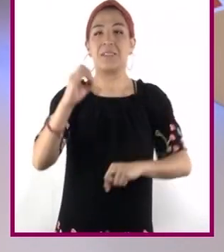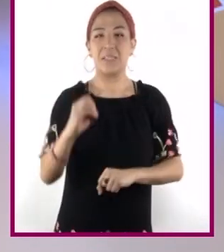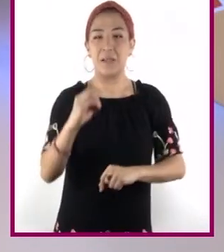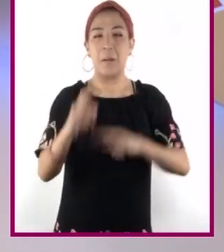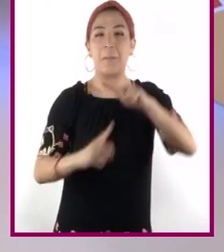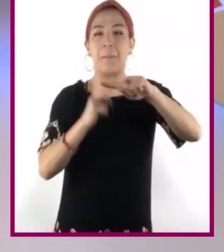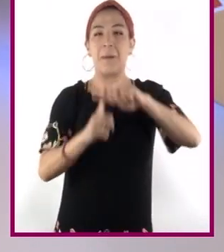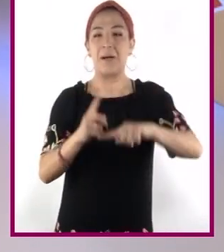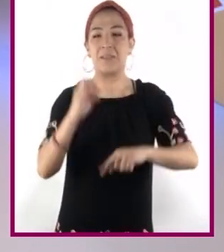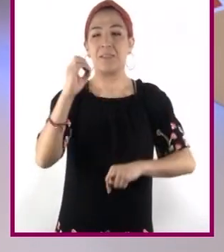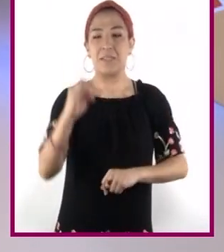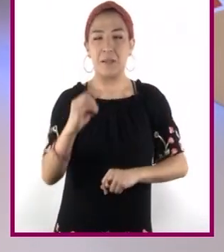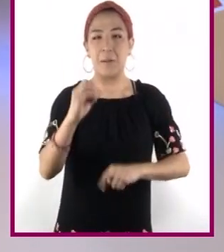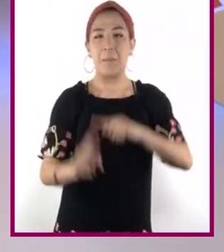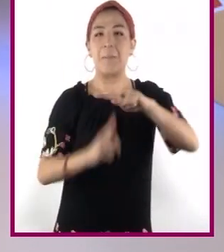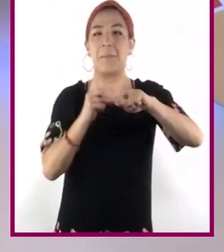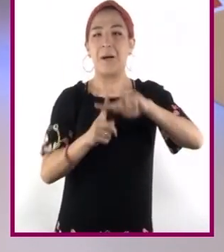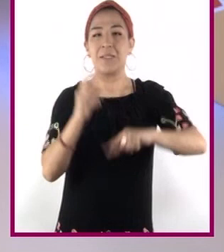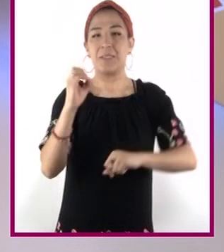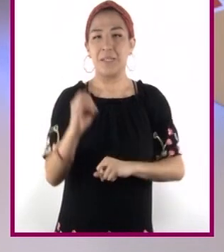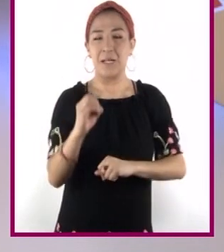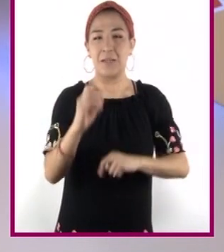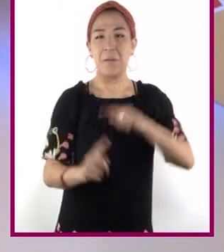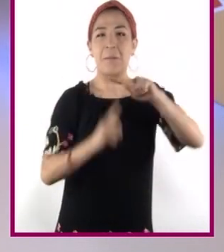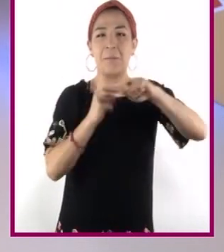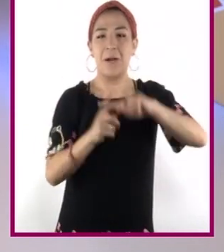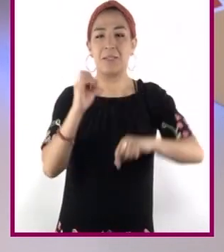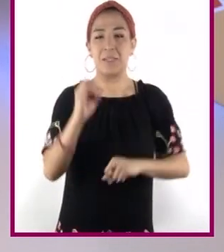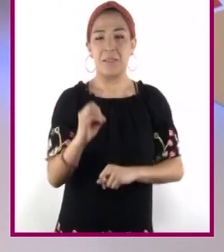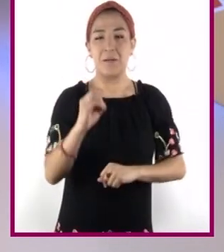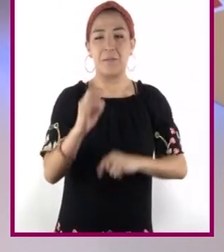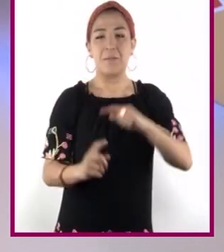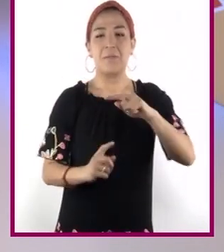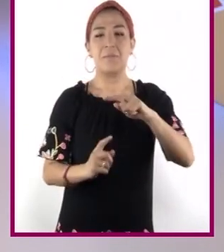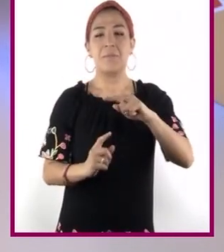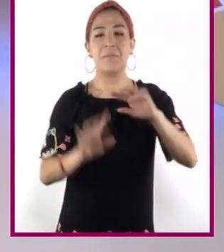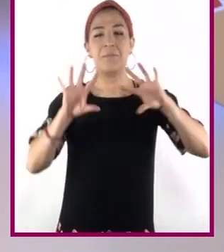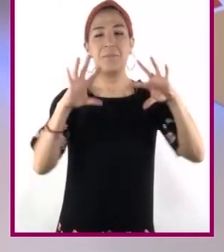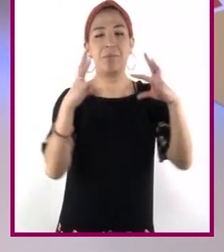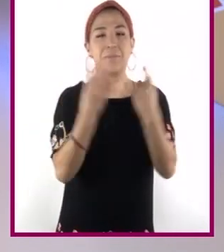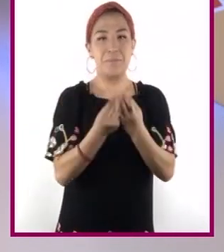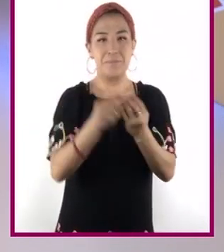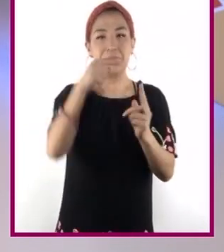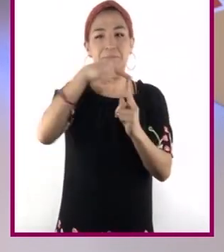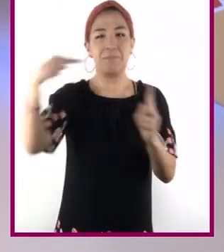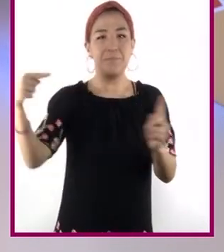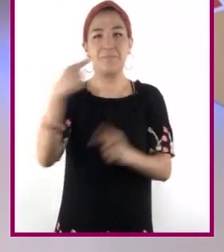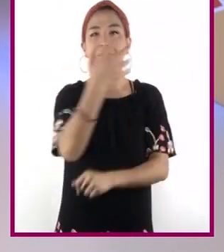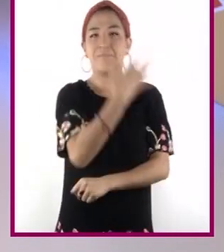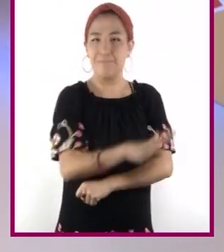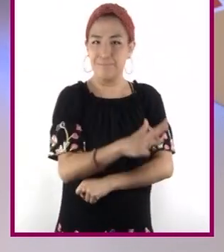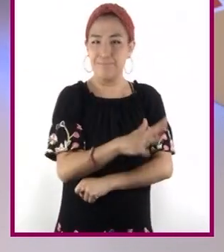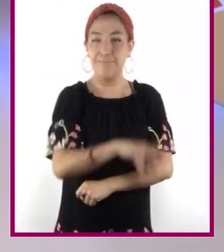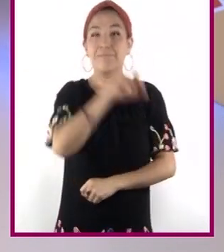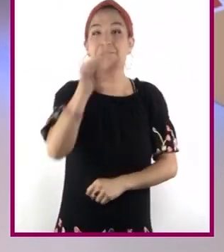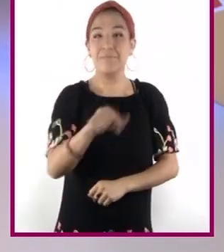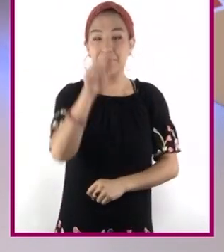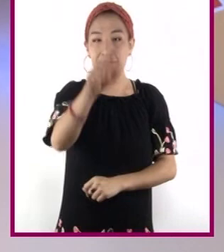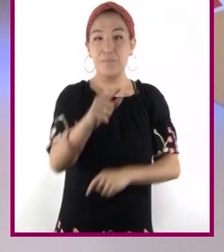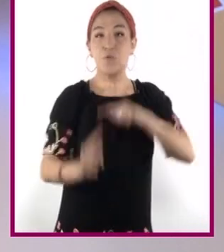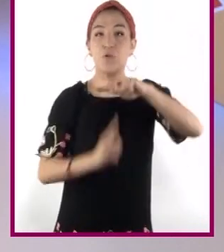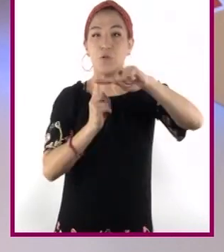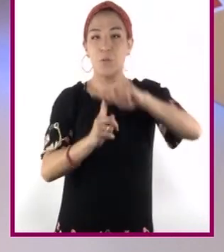más 0 más 0 más 0 más 0 entre 10. Al realizar la suma